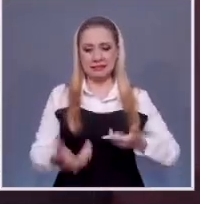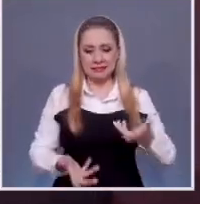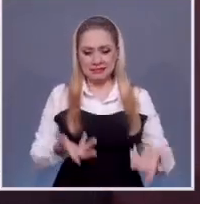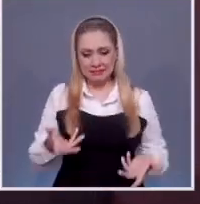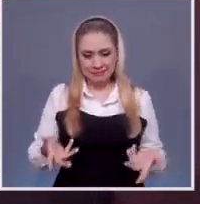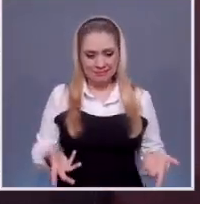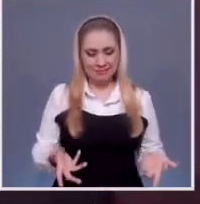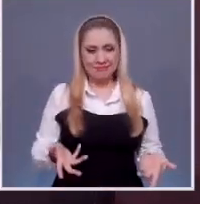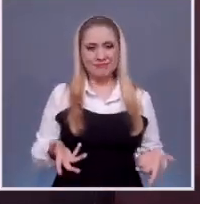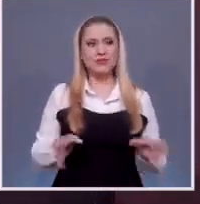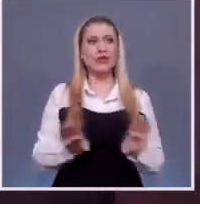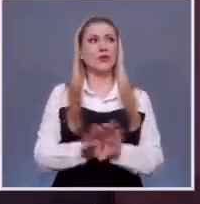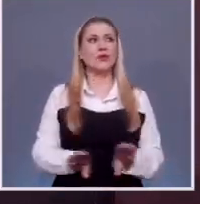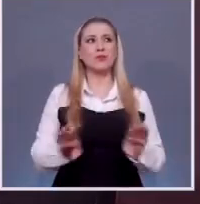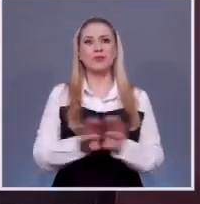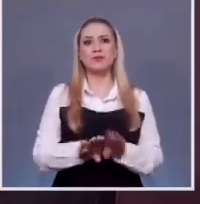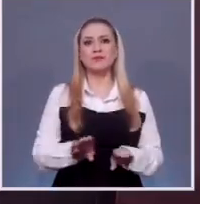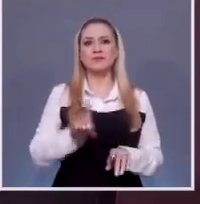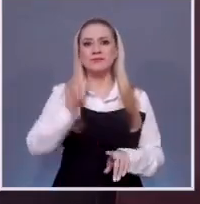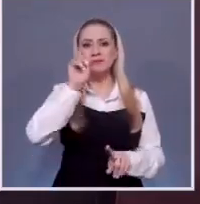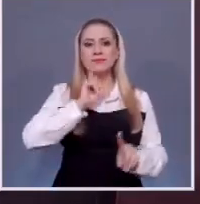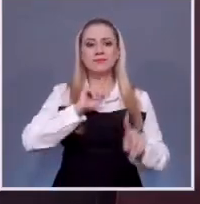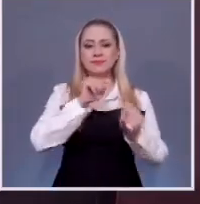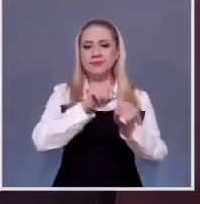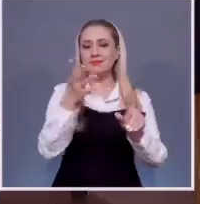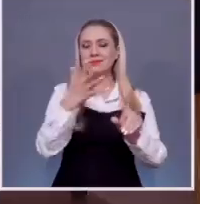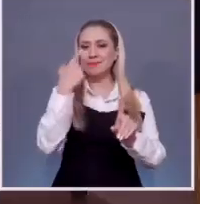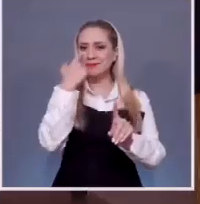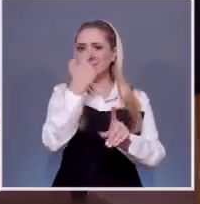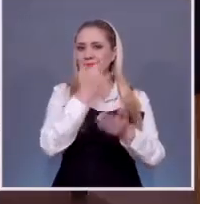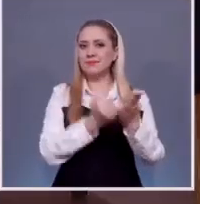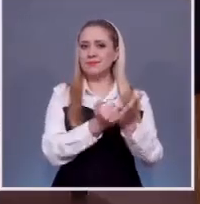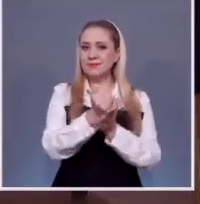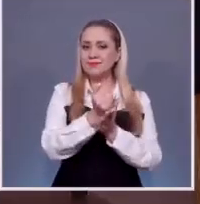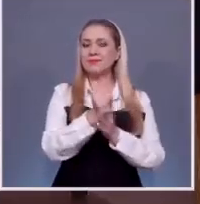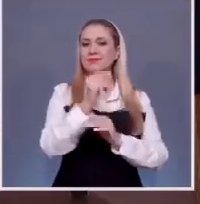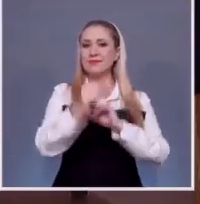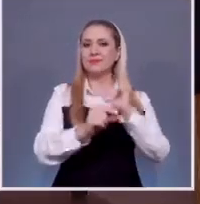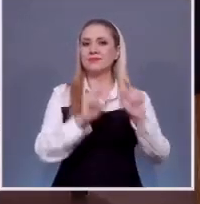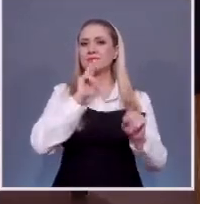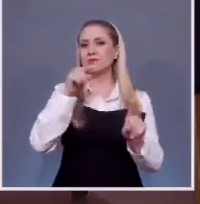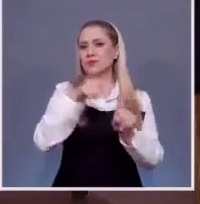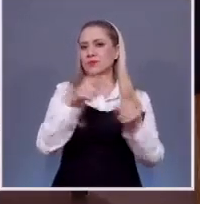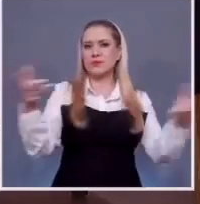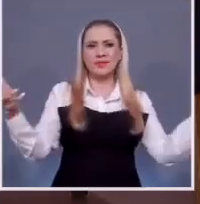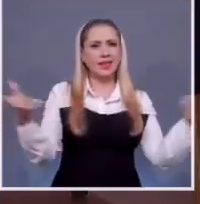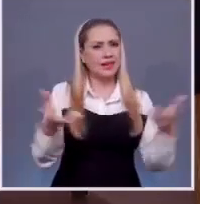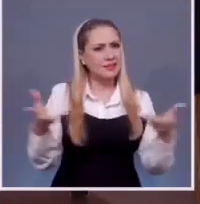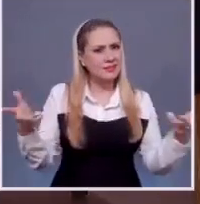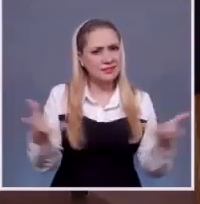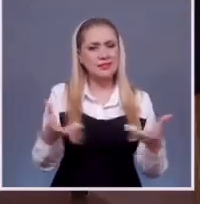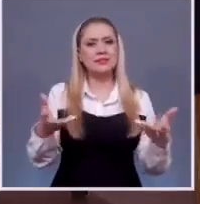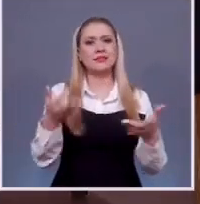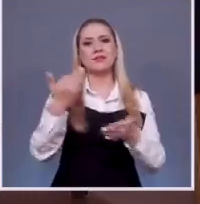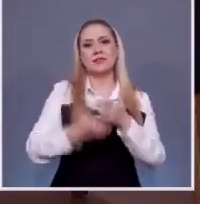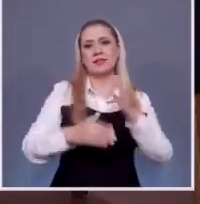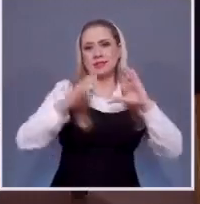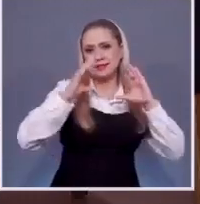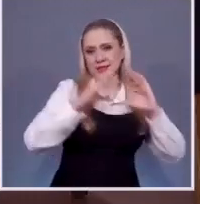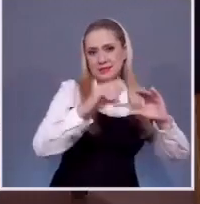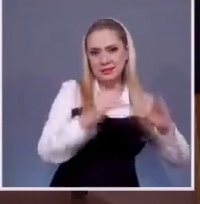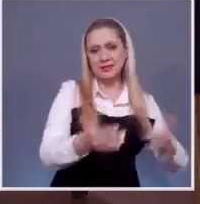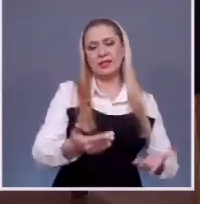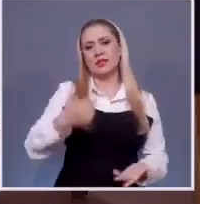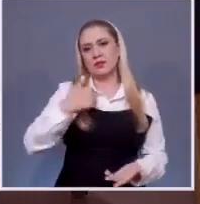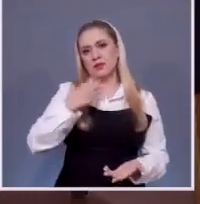permita a la mujer ir decidiendo cada vez más por ella misma, a partir del conocimiento que tiene? Y creo que también una causa raíz es